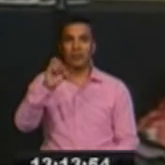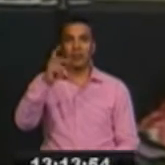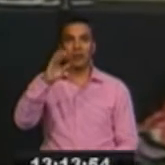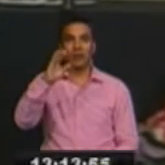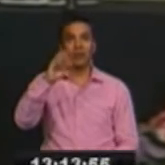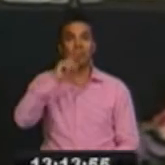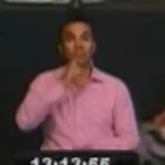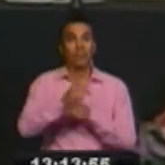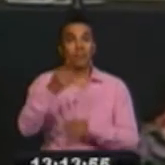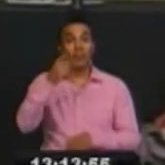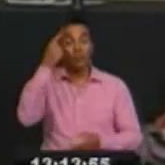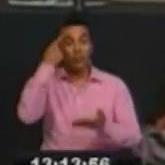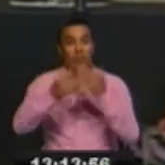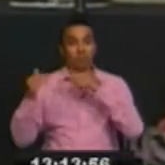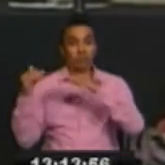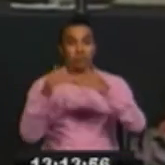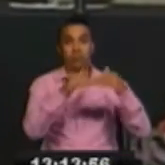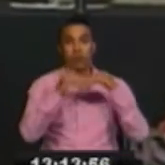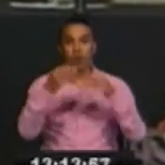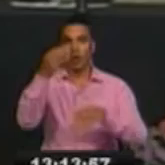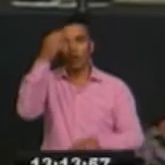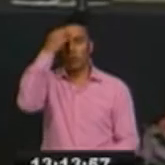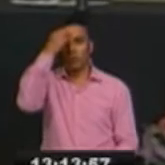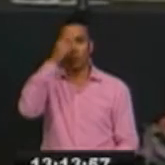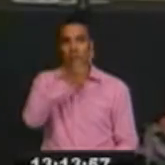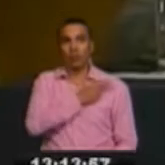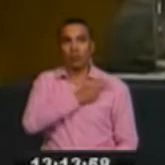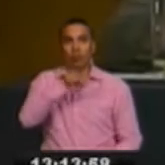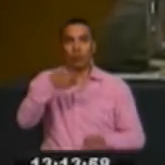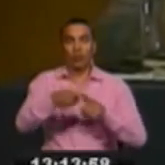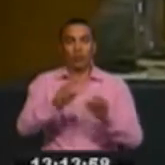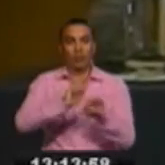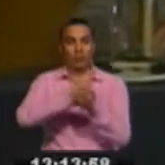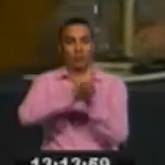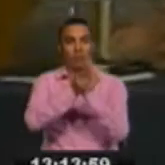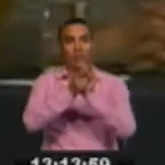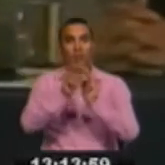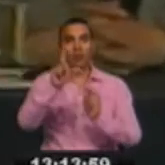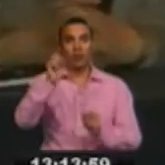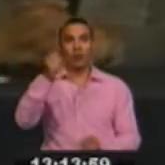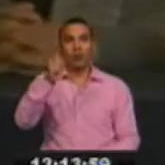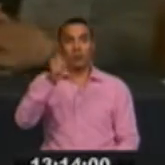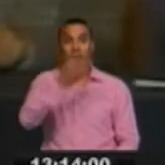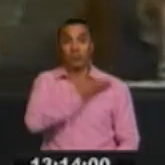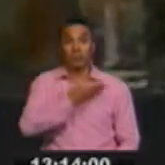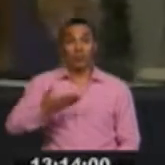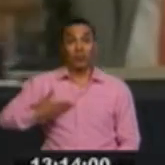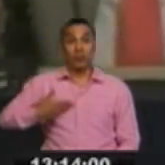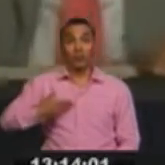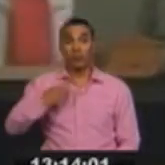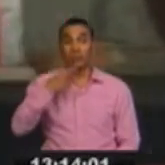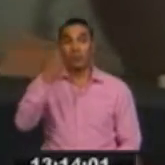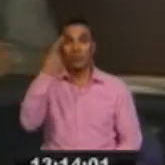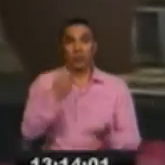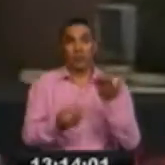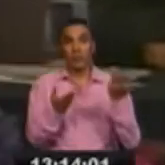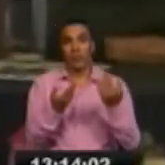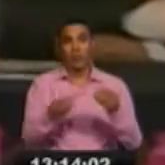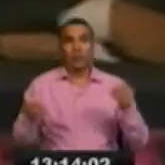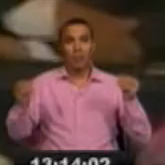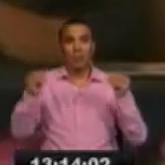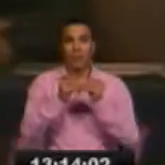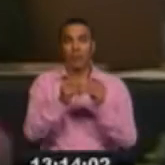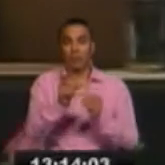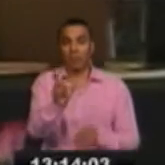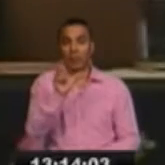gestión en la democratización de la educación superior tras las reformas a la LOES. El presidente de su parte mencionó que espera aumentar la matrícula